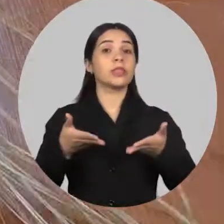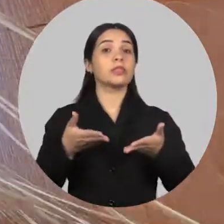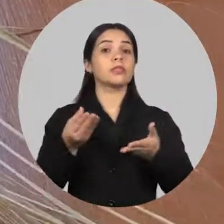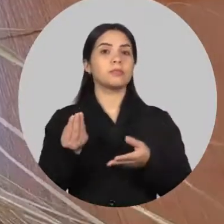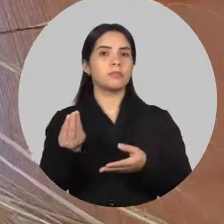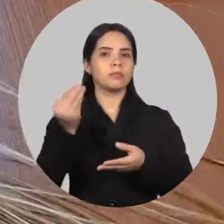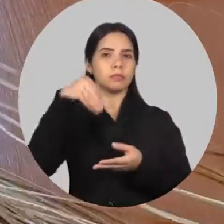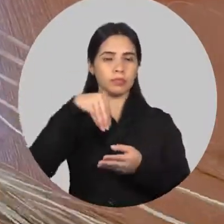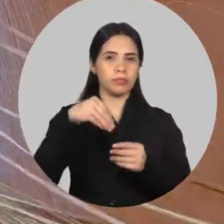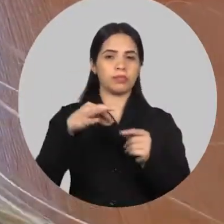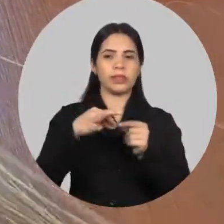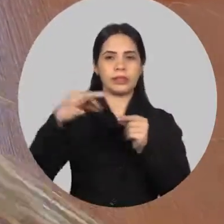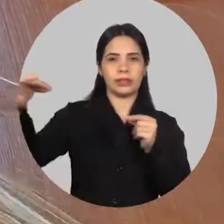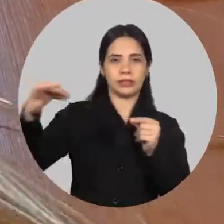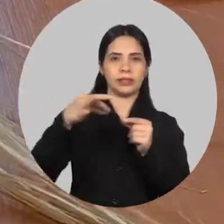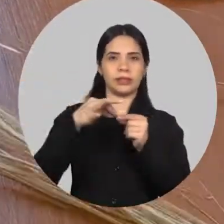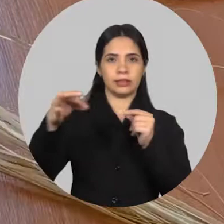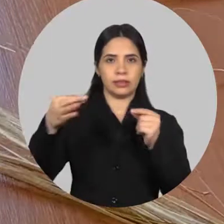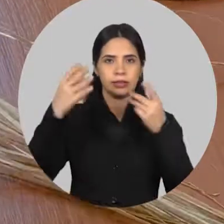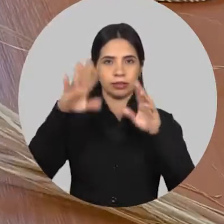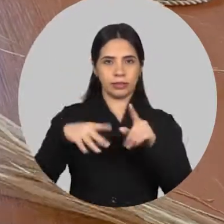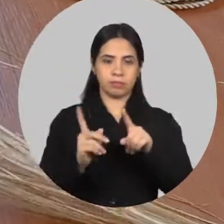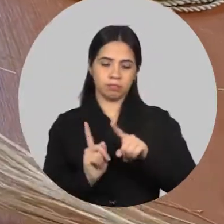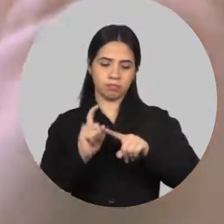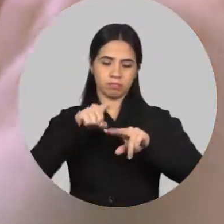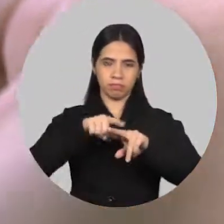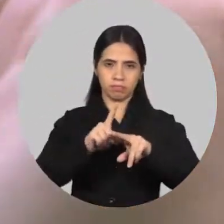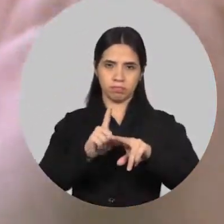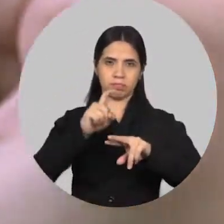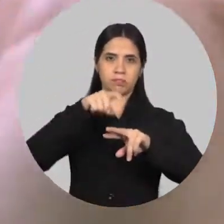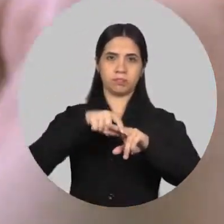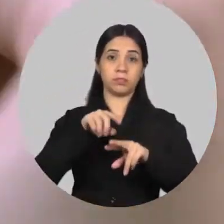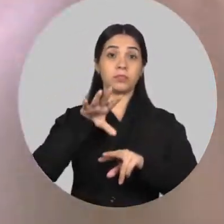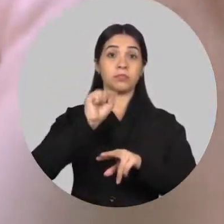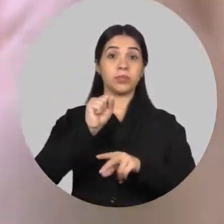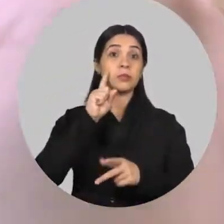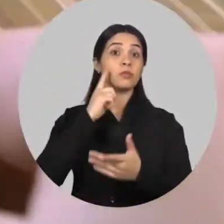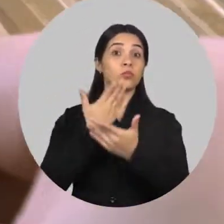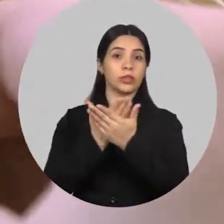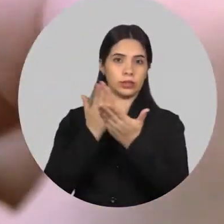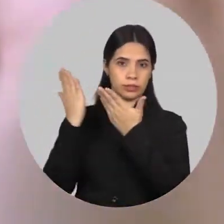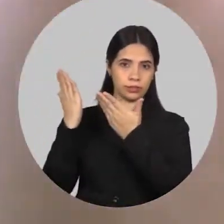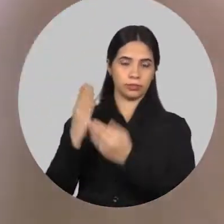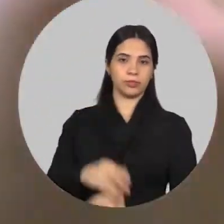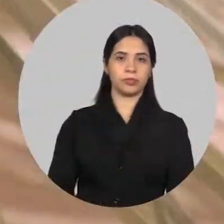Ahora le vamos a añadir más correas, que sería de esta forma.